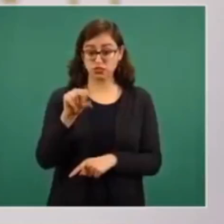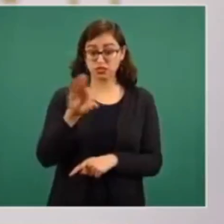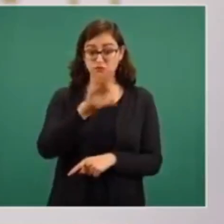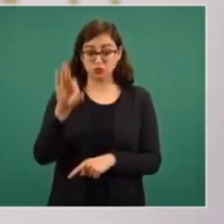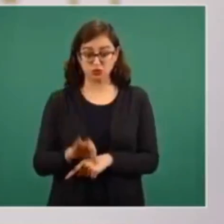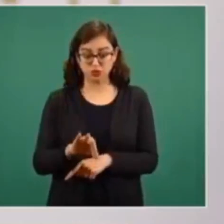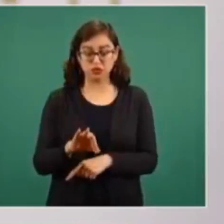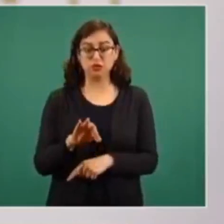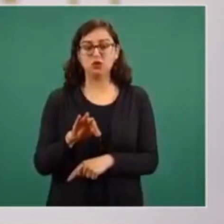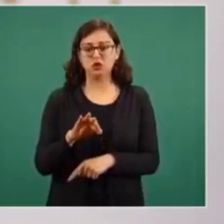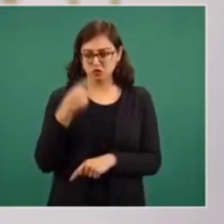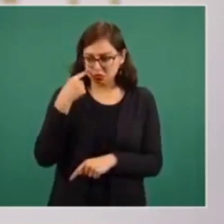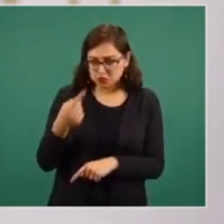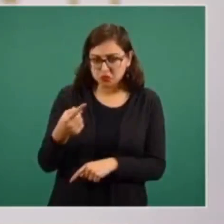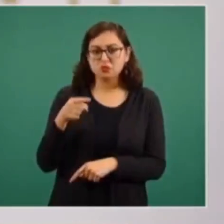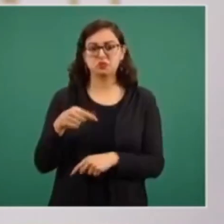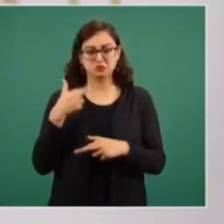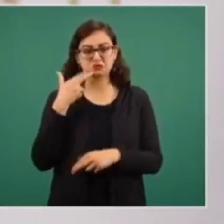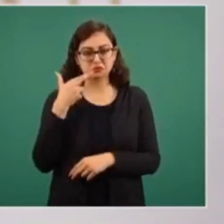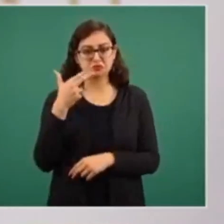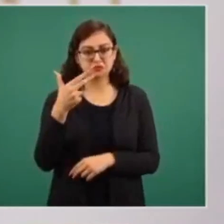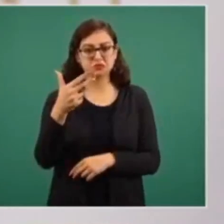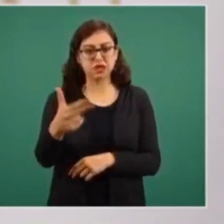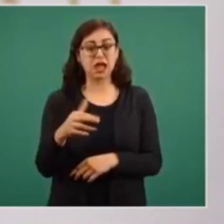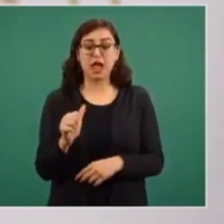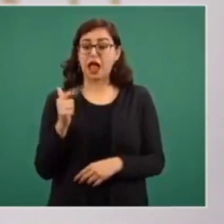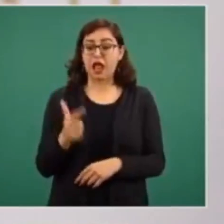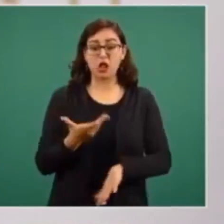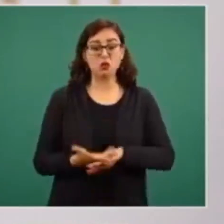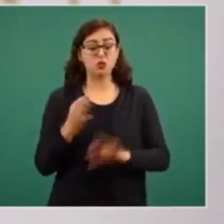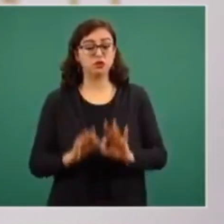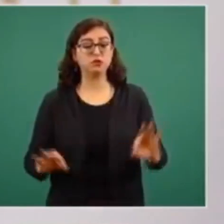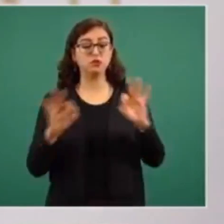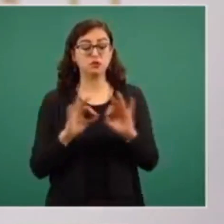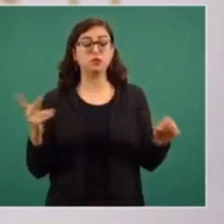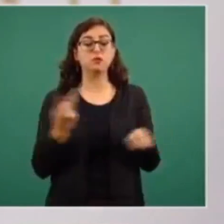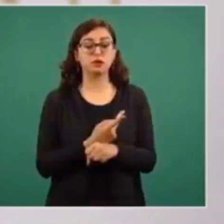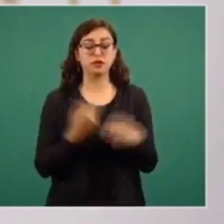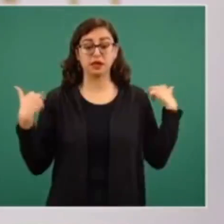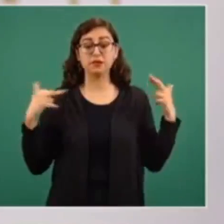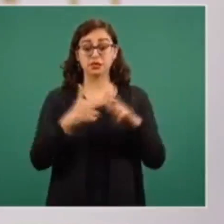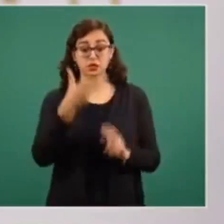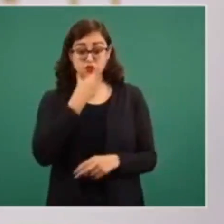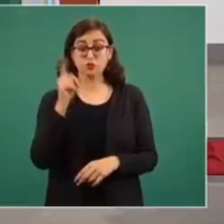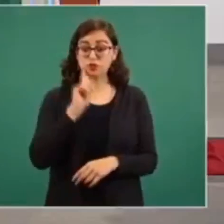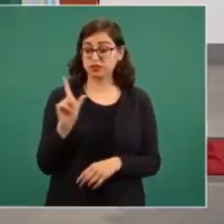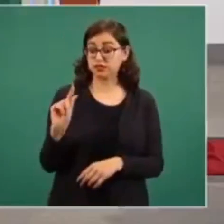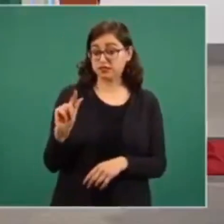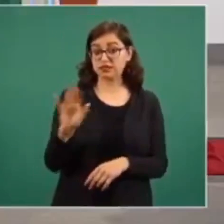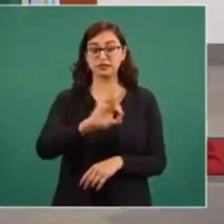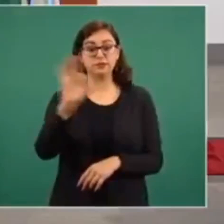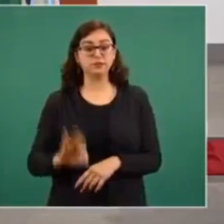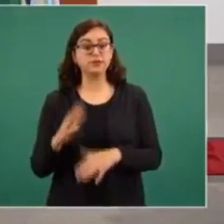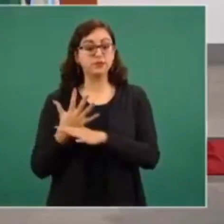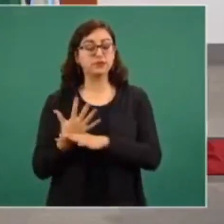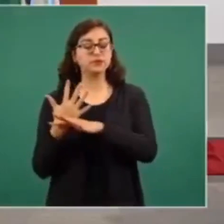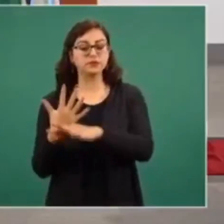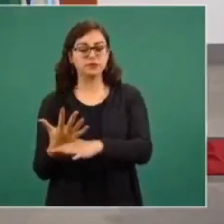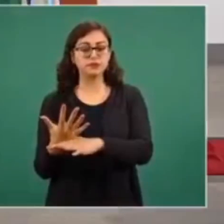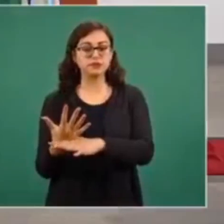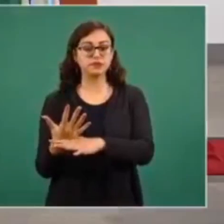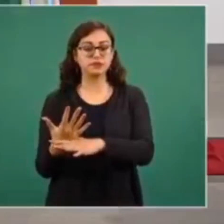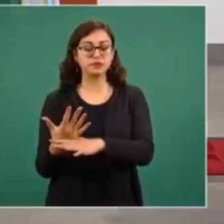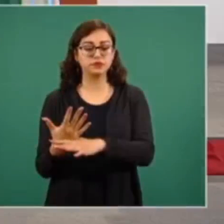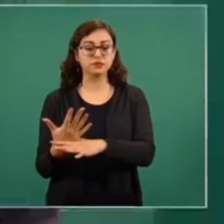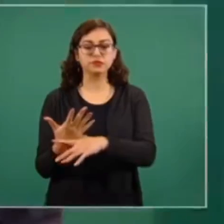que continuamente hay una mejora en la misma. Y una cosa importante es que el 70% de maestras y maestros dicen que más que un